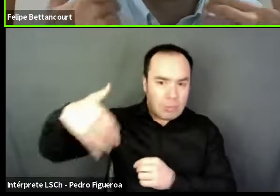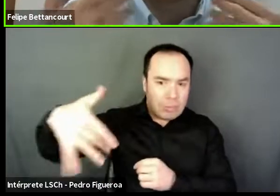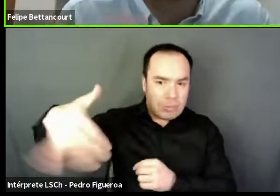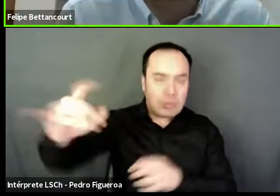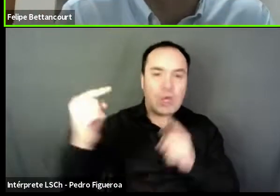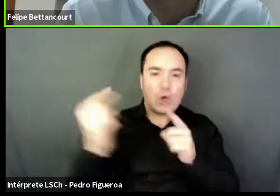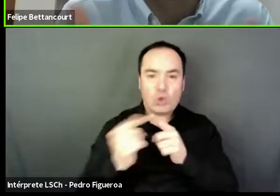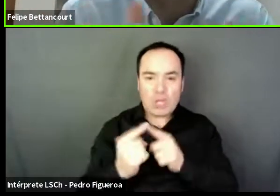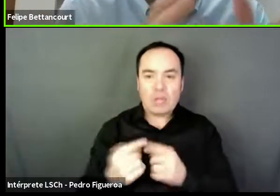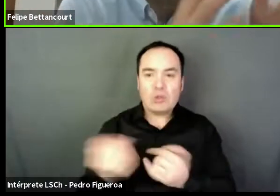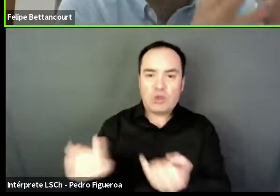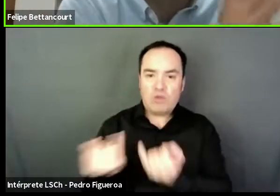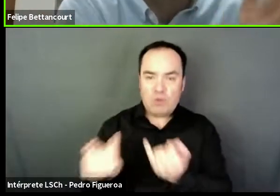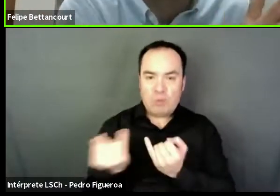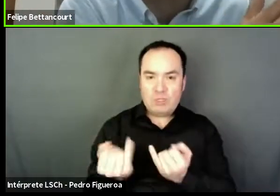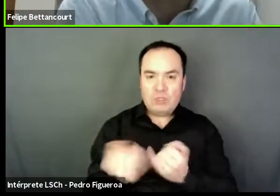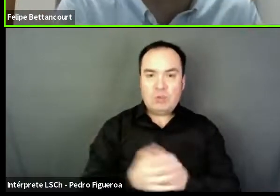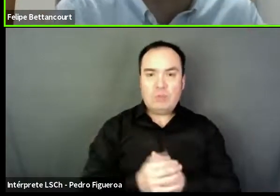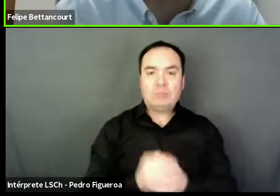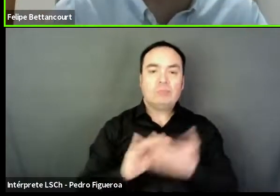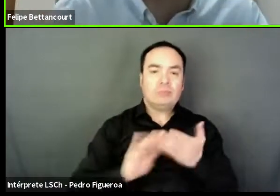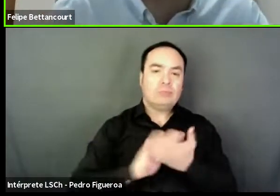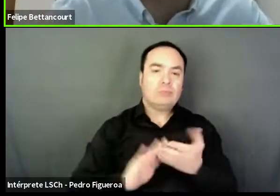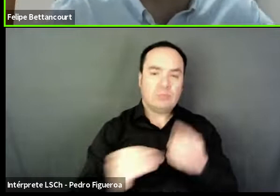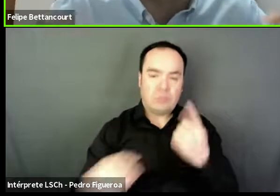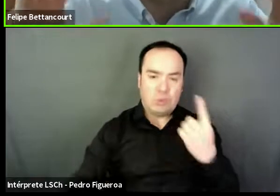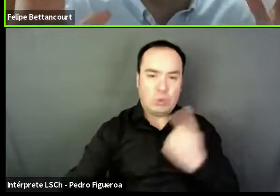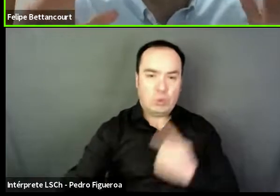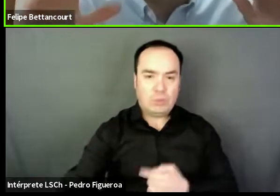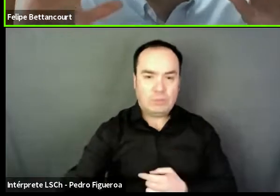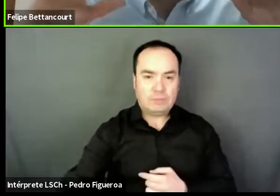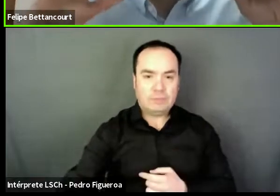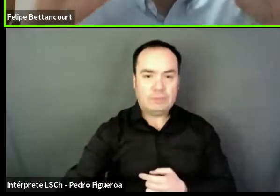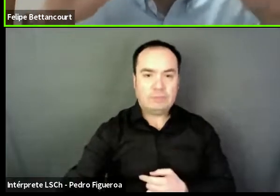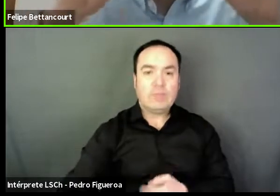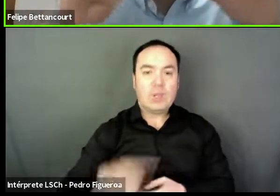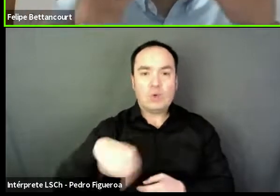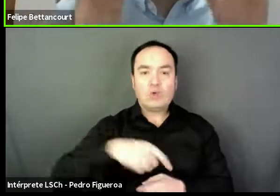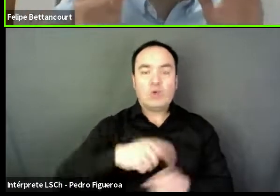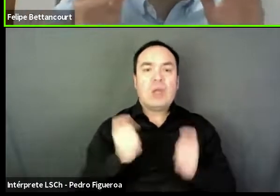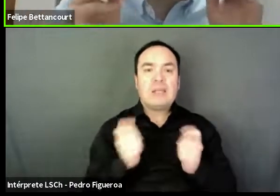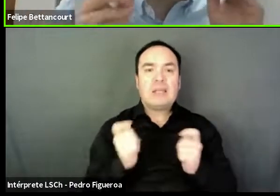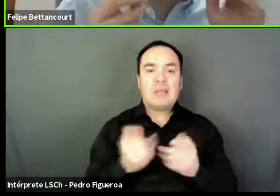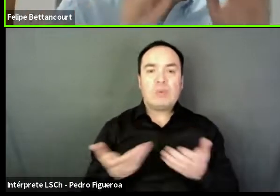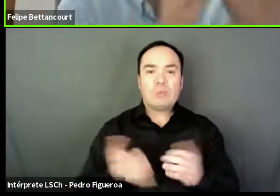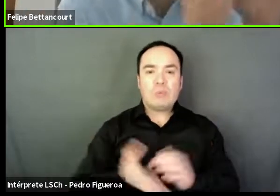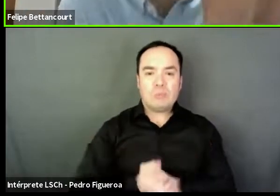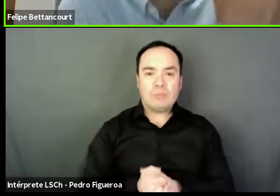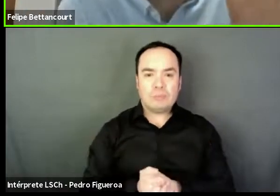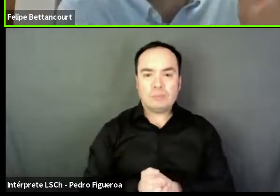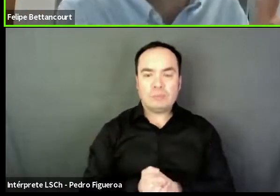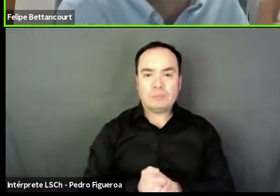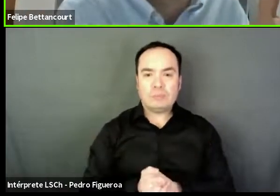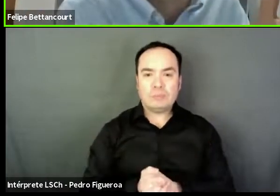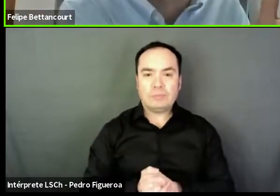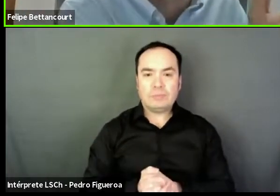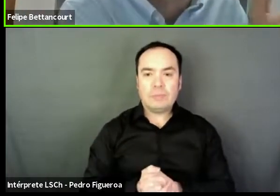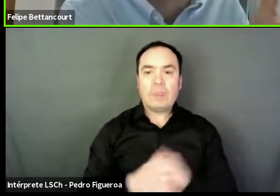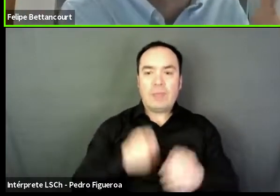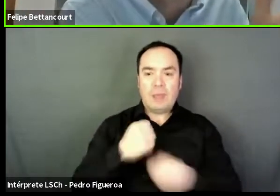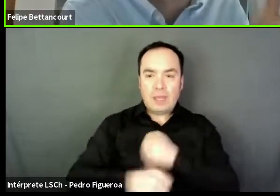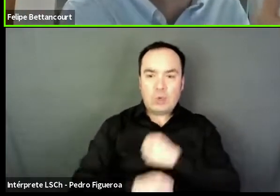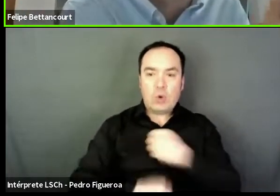medir ojalá todo de poner un ejemplo no sólo estamos tratando de construir superar dos errores no sólo tenemos todos los años